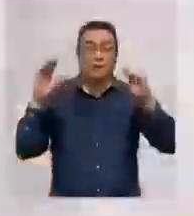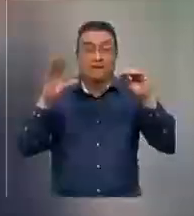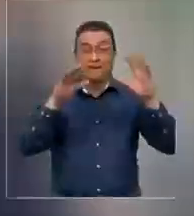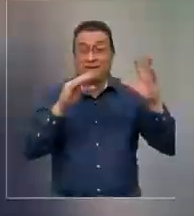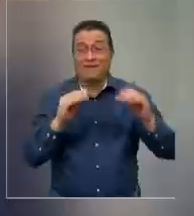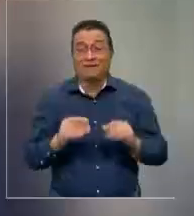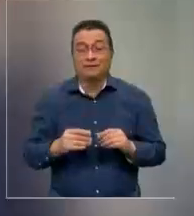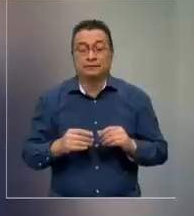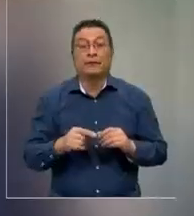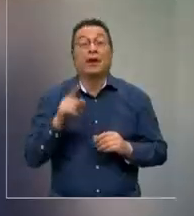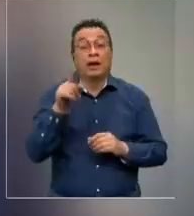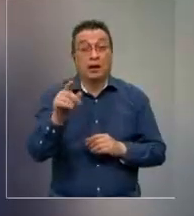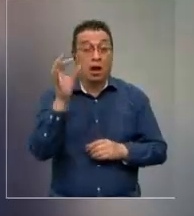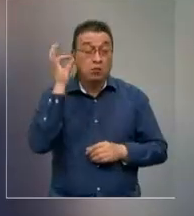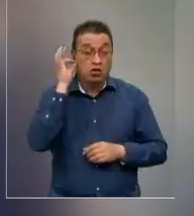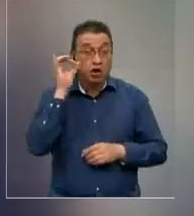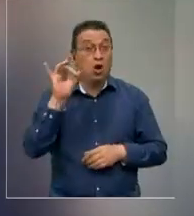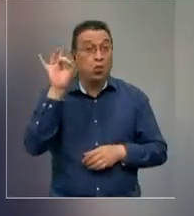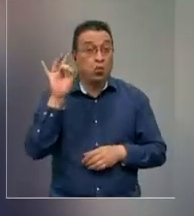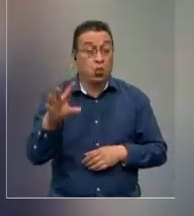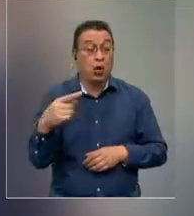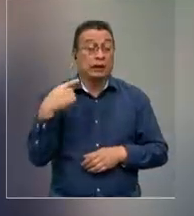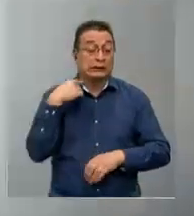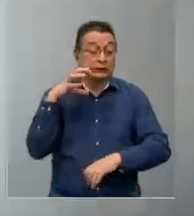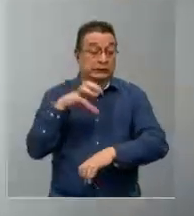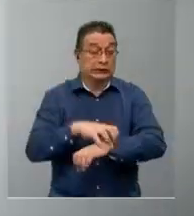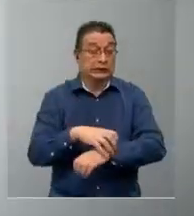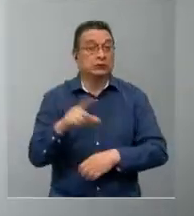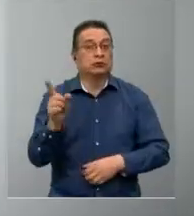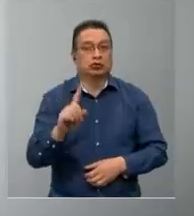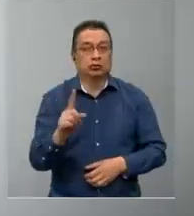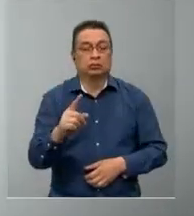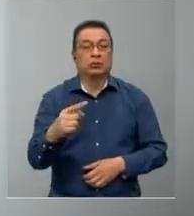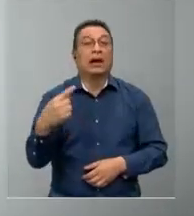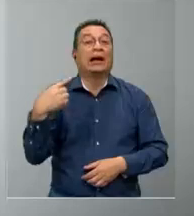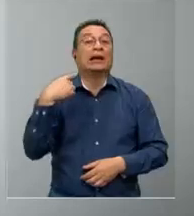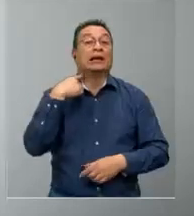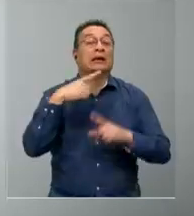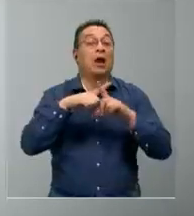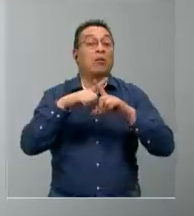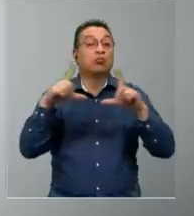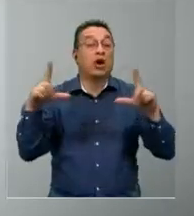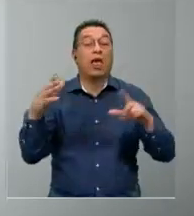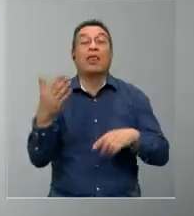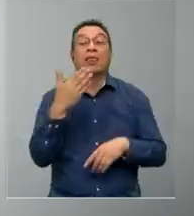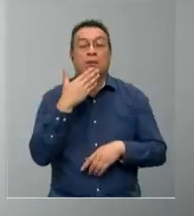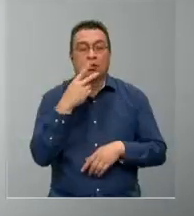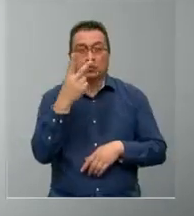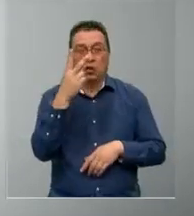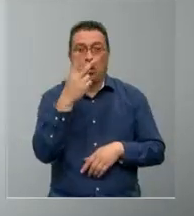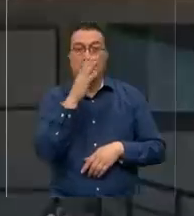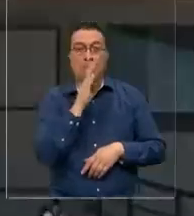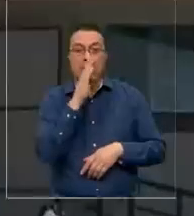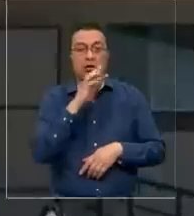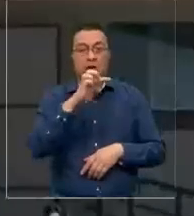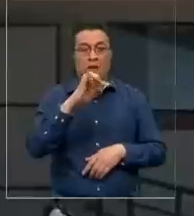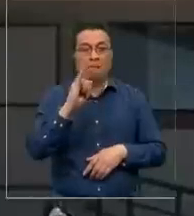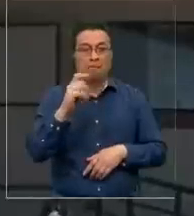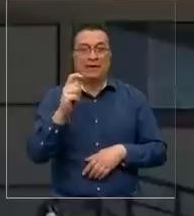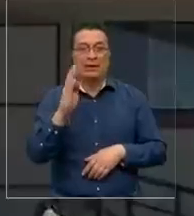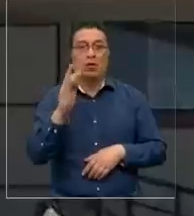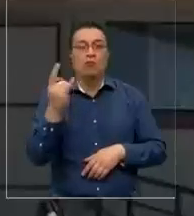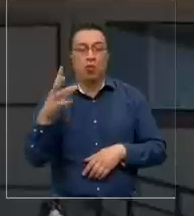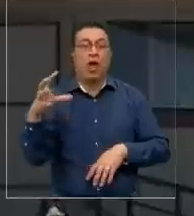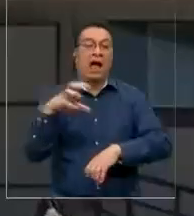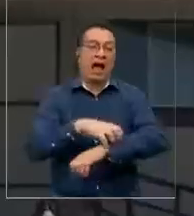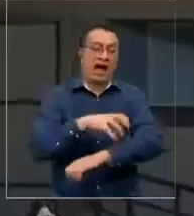esta mujer no fue la única víctima este fin de semana en quilpué un hombre fue agredido por dos perros pitbulls está gravemente